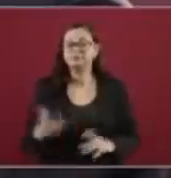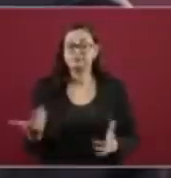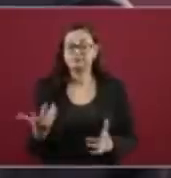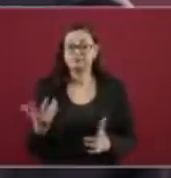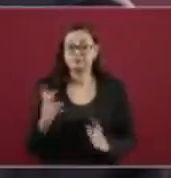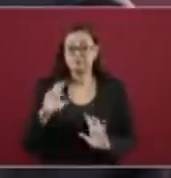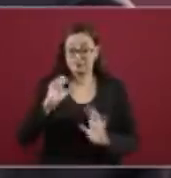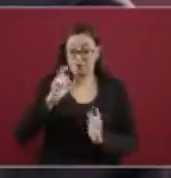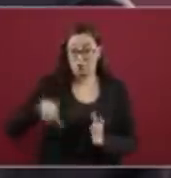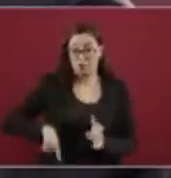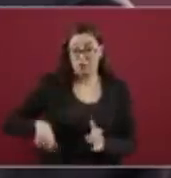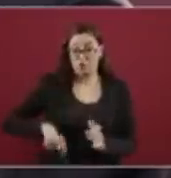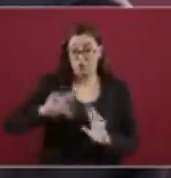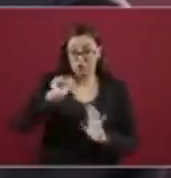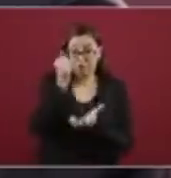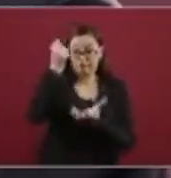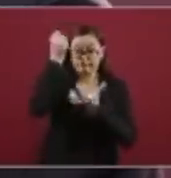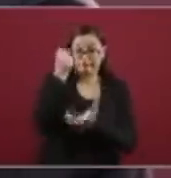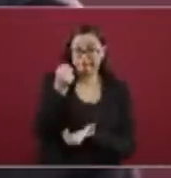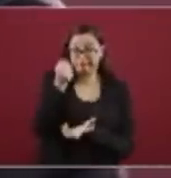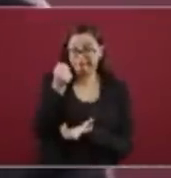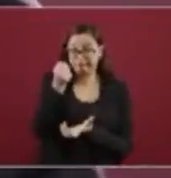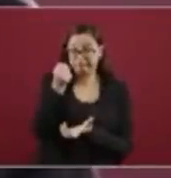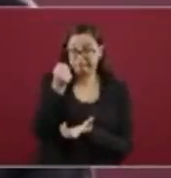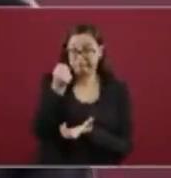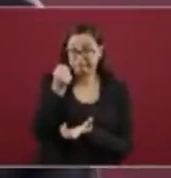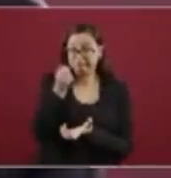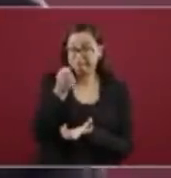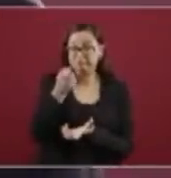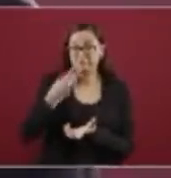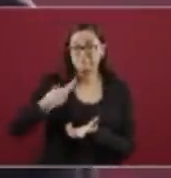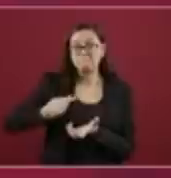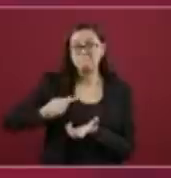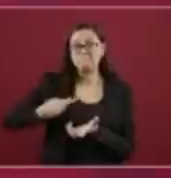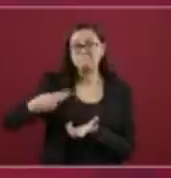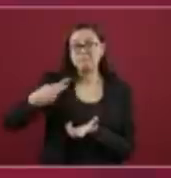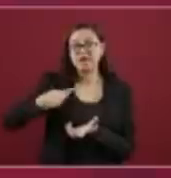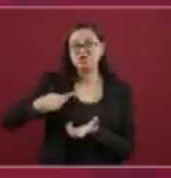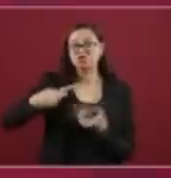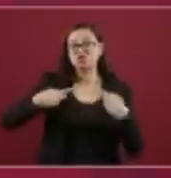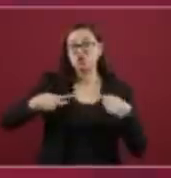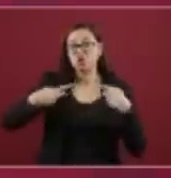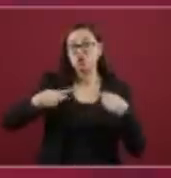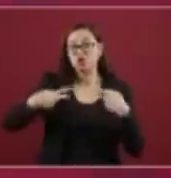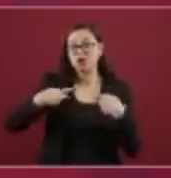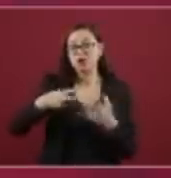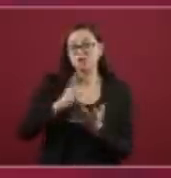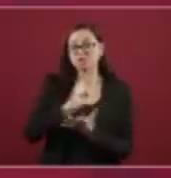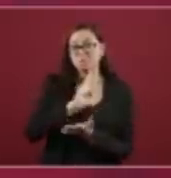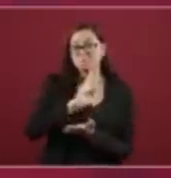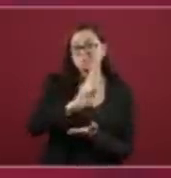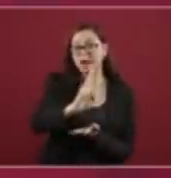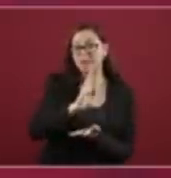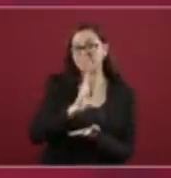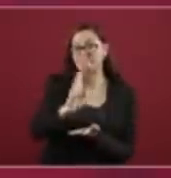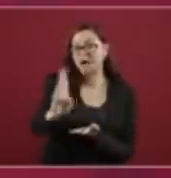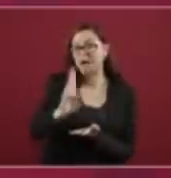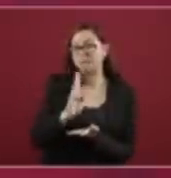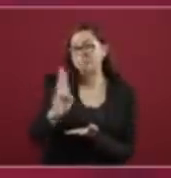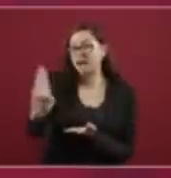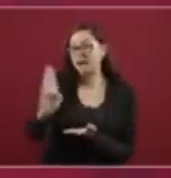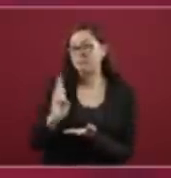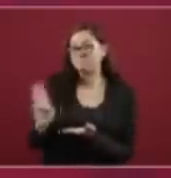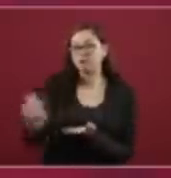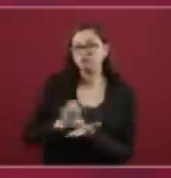gobierno se iba a personalizar, se iba a entregar de manera directa, sin intermediarios,